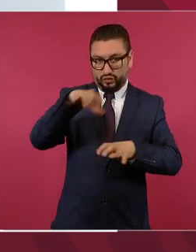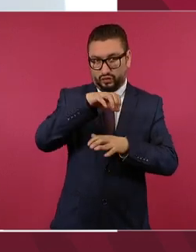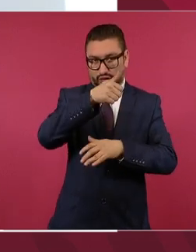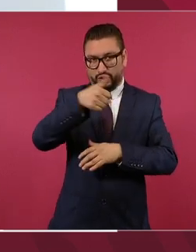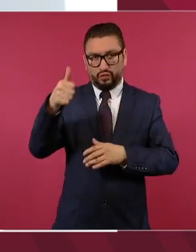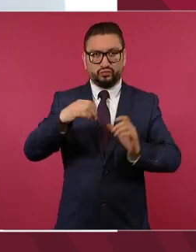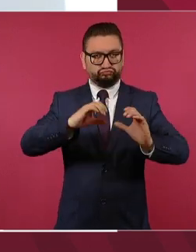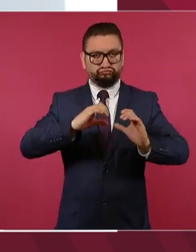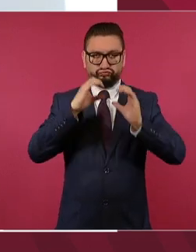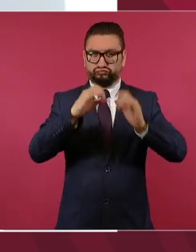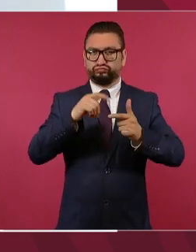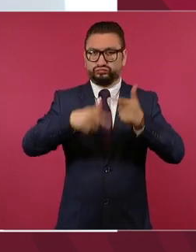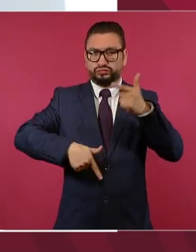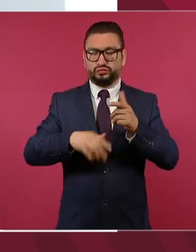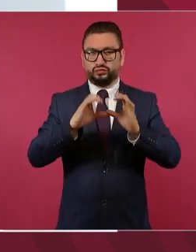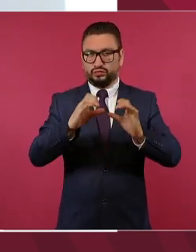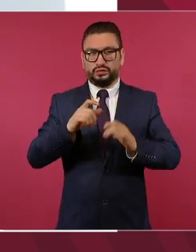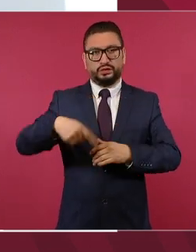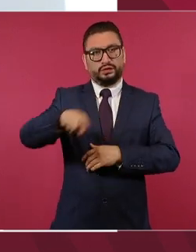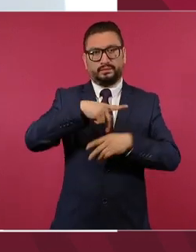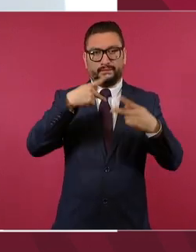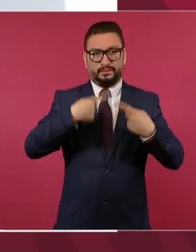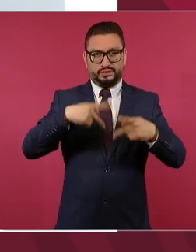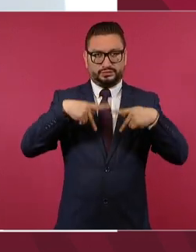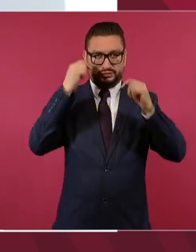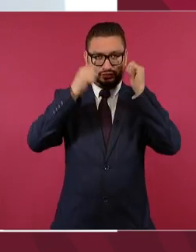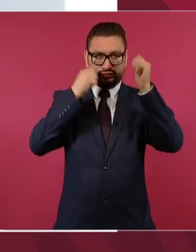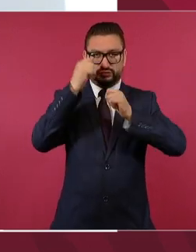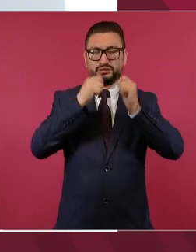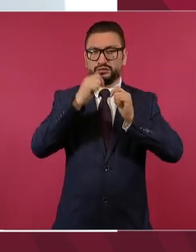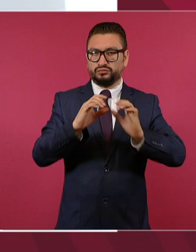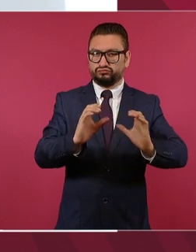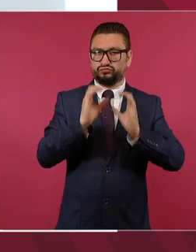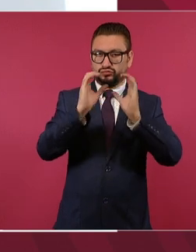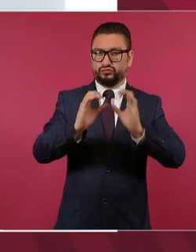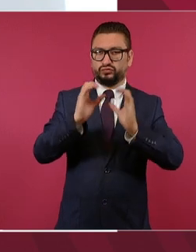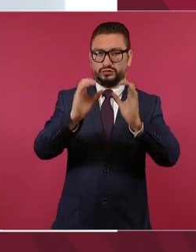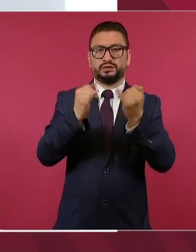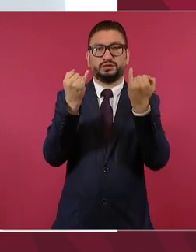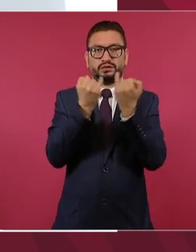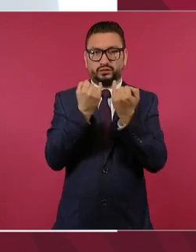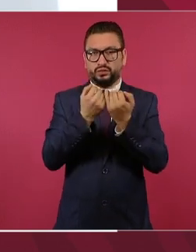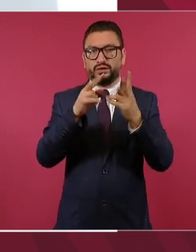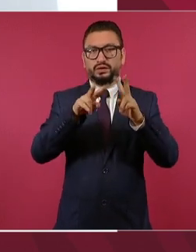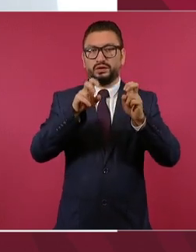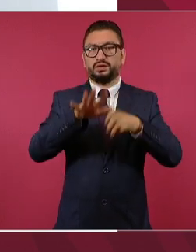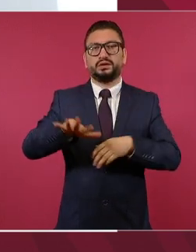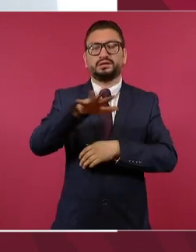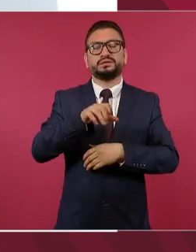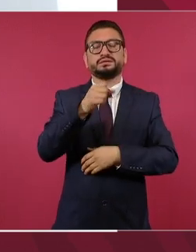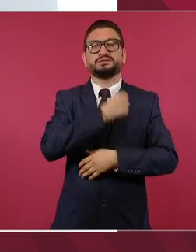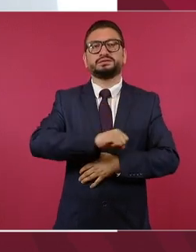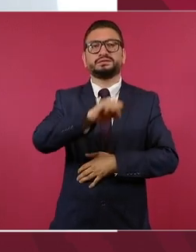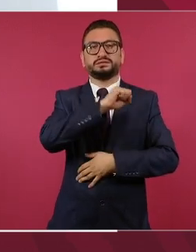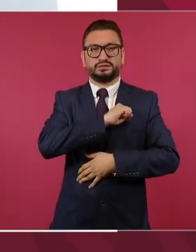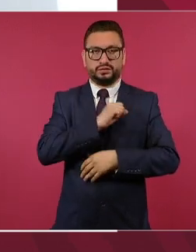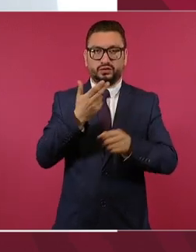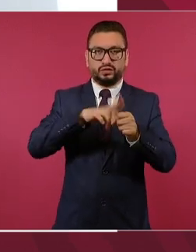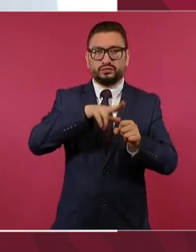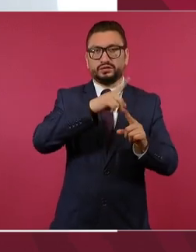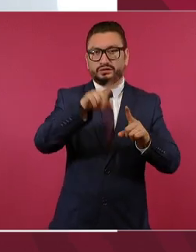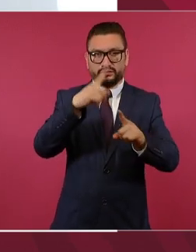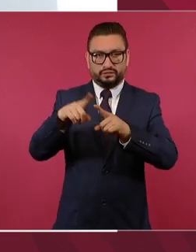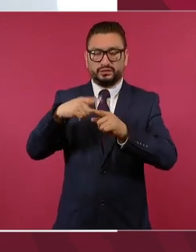y cuidar a los turistas, asimismo con el sector salud para tener la garantía